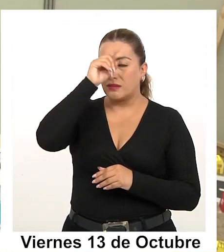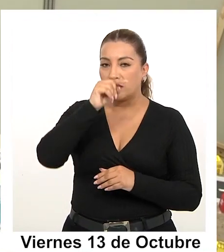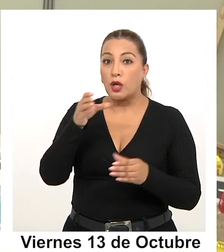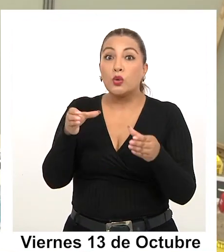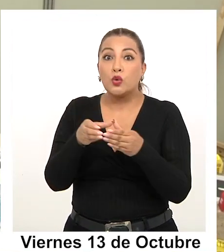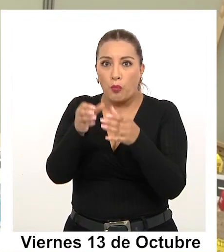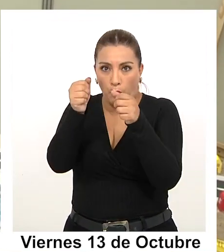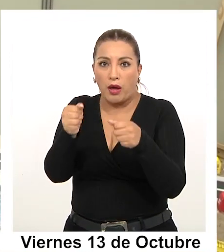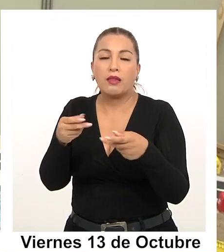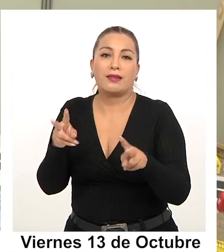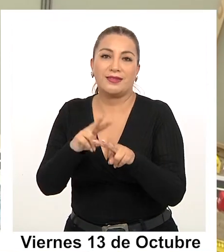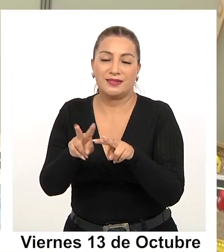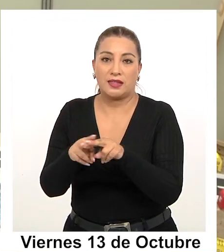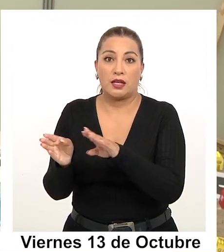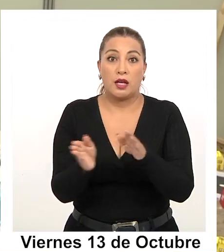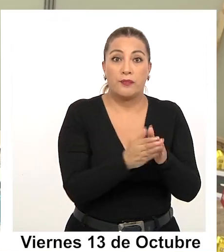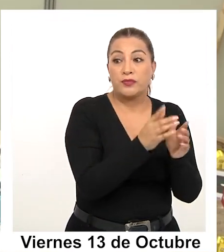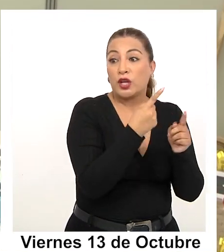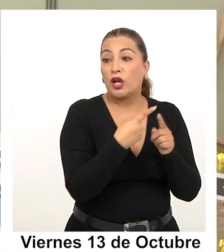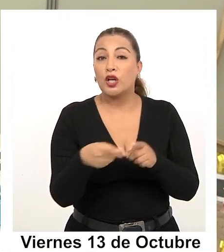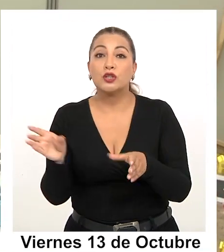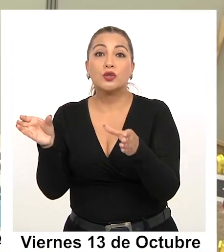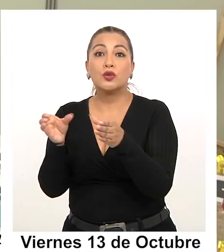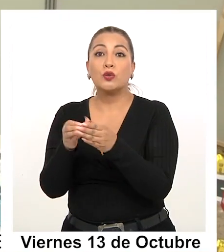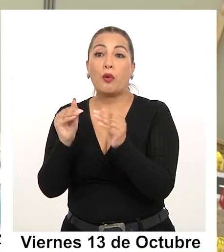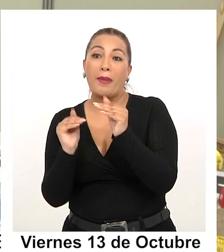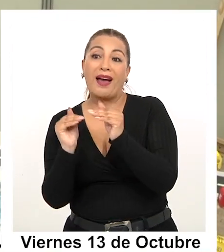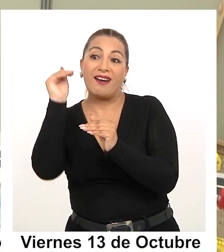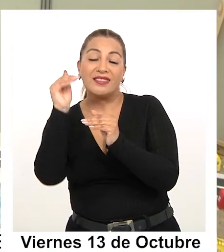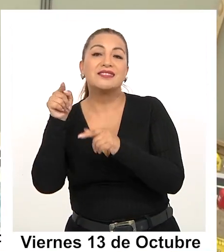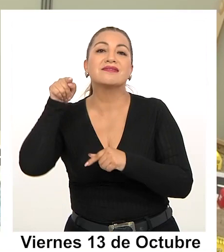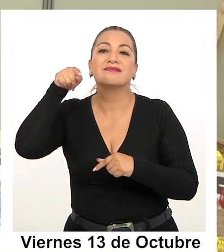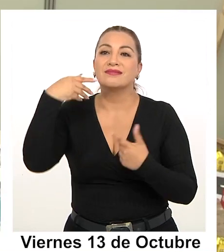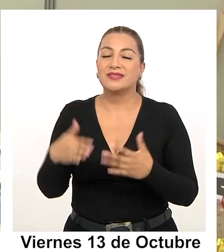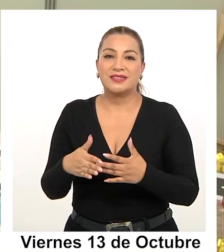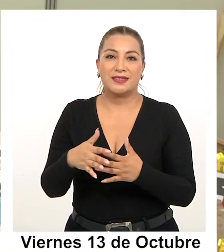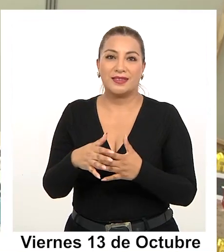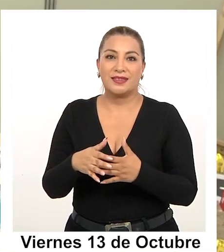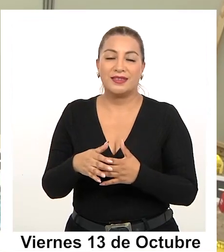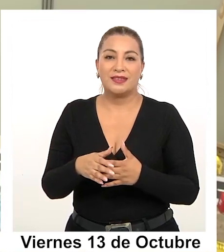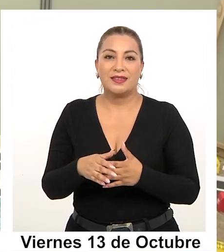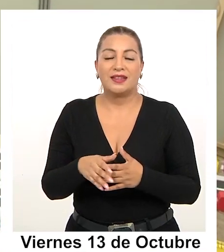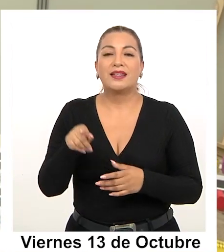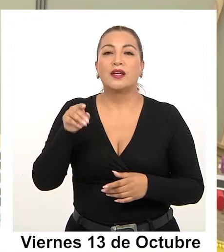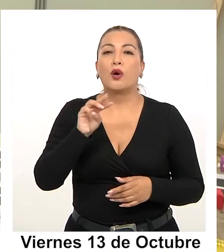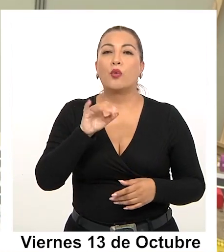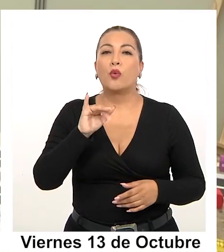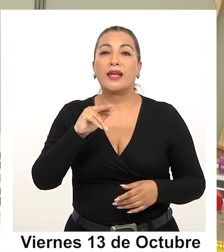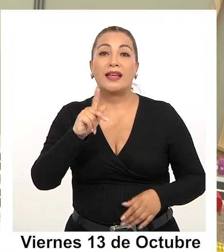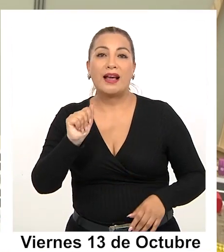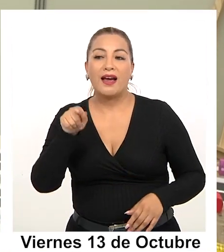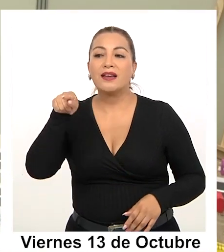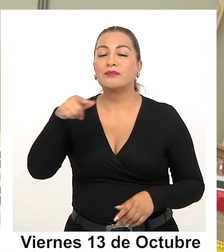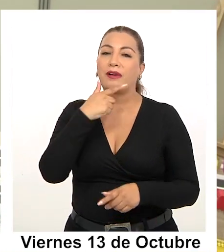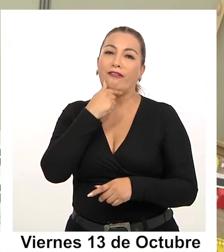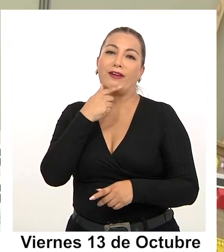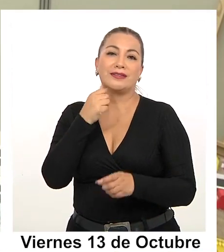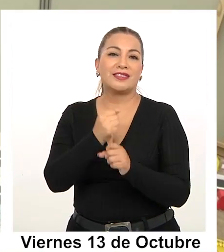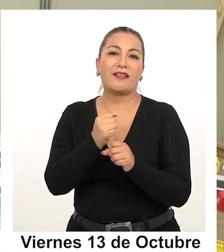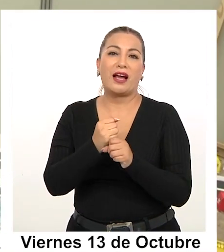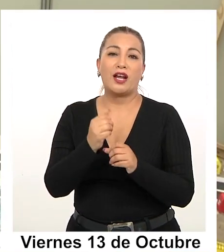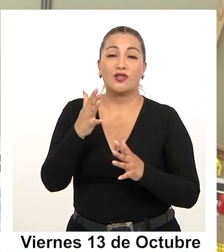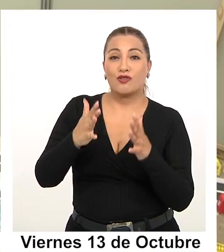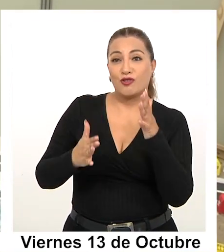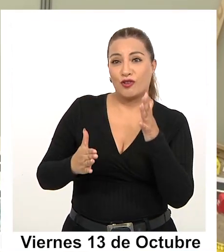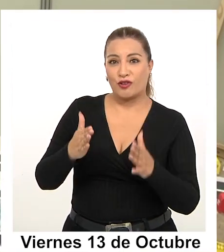lo logran. Y el grupo Yaku, que ya son un poquito más avanzados, que ya pasaron la etapa Wilka, a ellos se les ha hecho mucho más fácil trabajar con el robot, que ellos